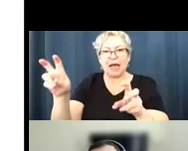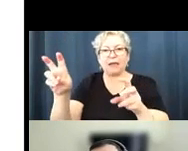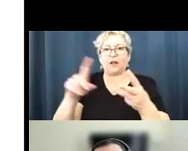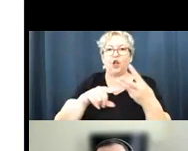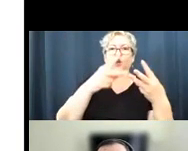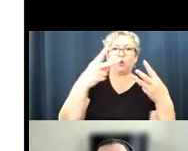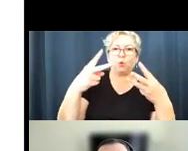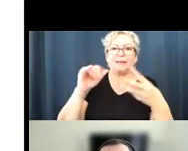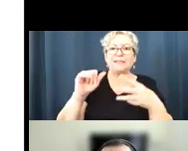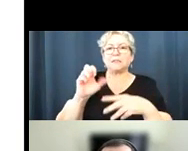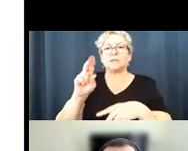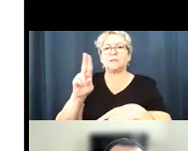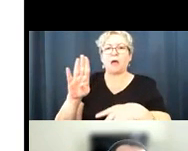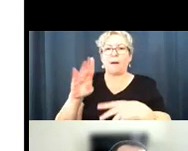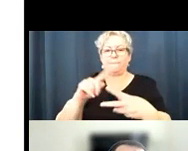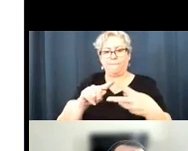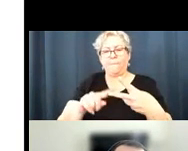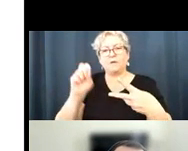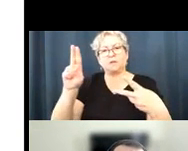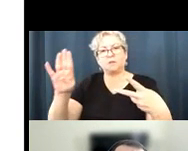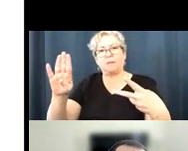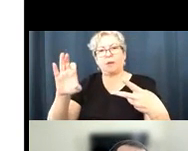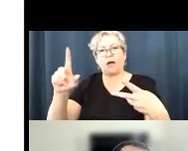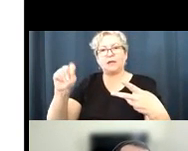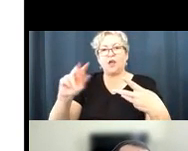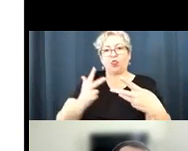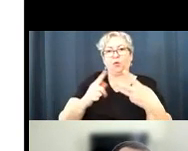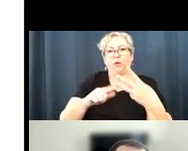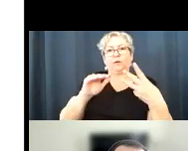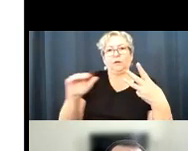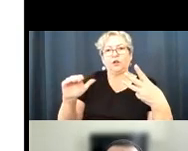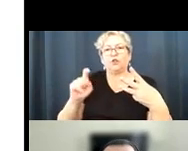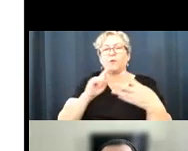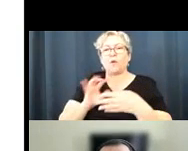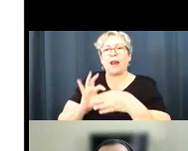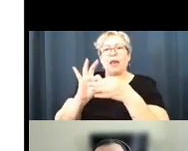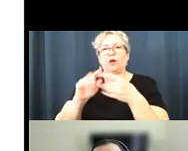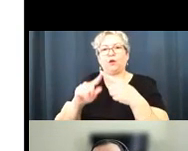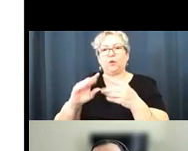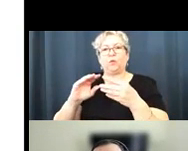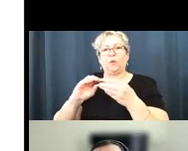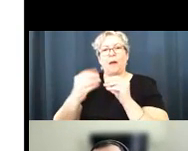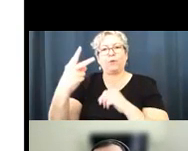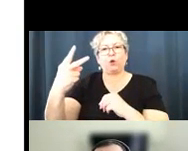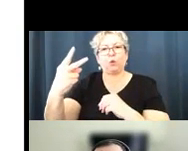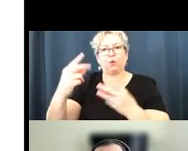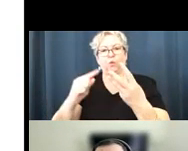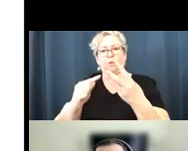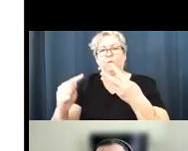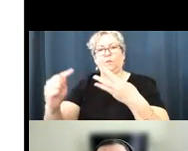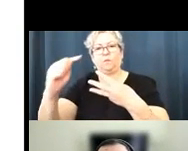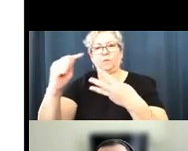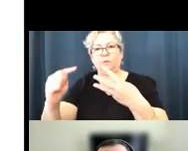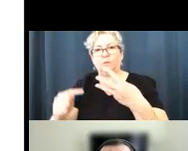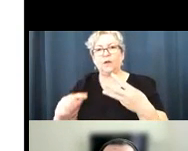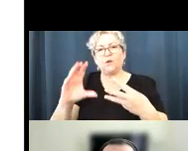título, el encabezado nivel 2 debe ser el subcontexto, y el encabezado nivel 3 debe ser